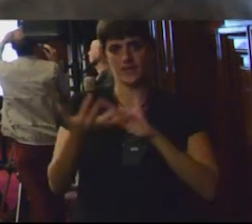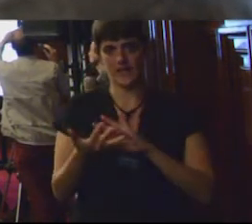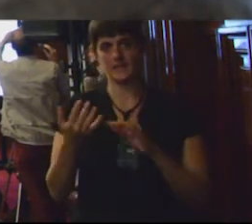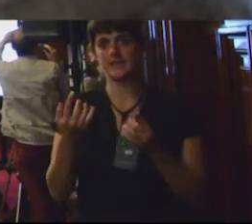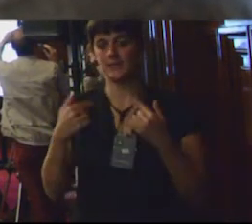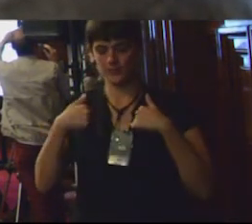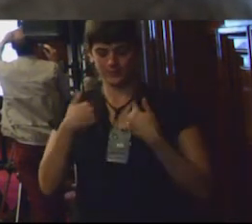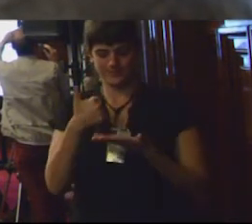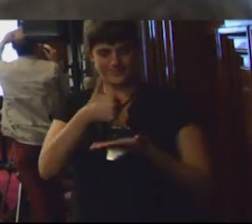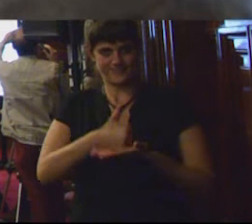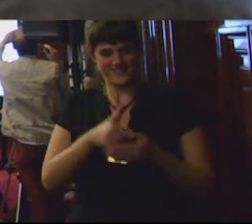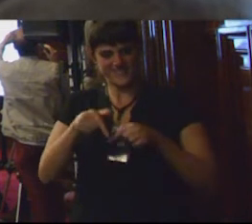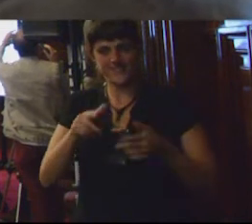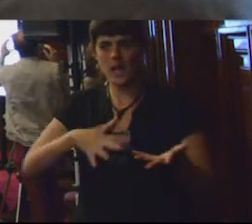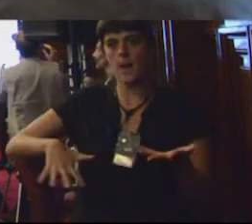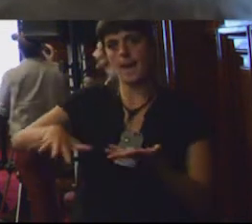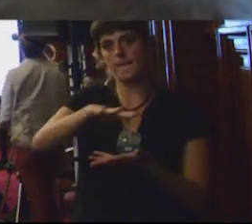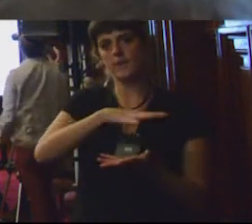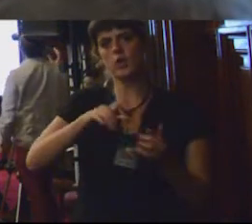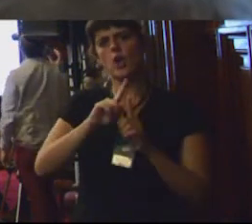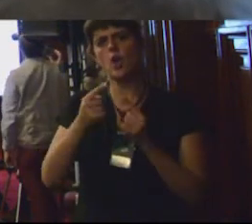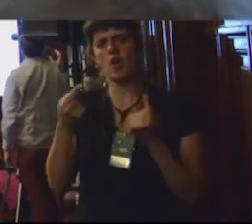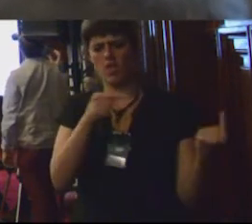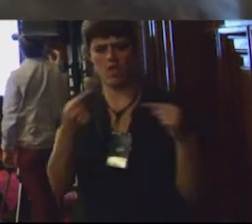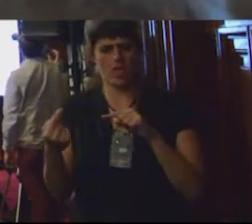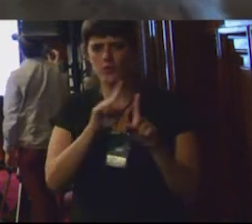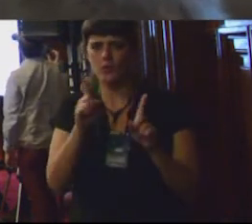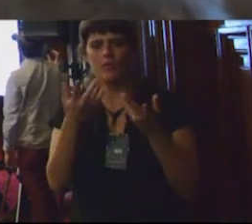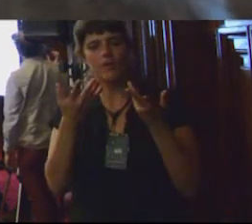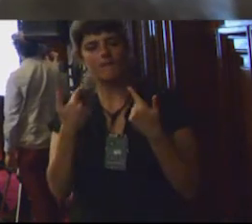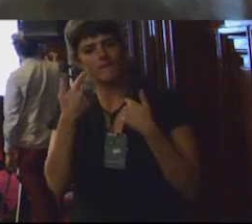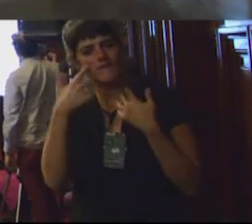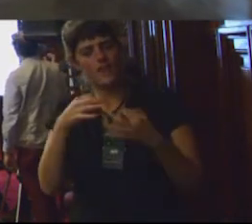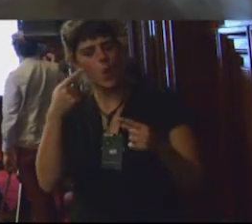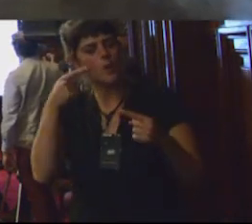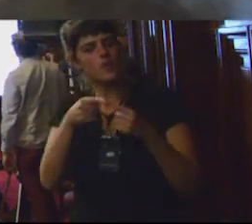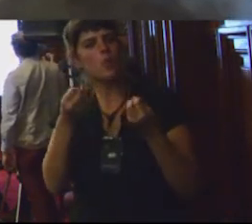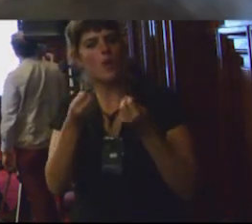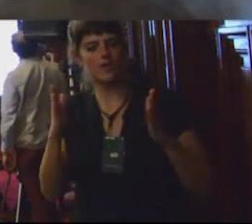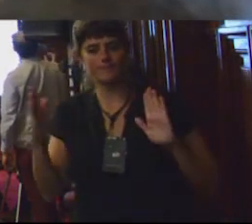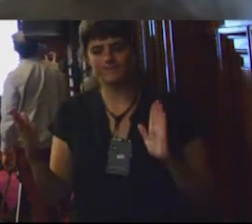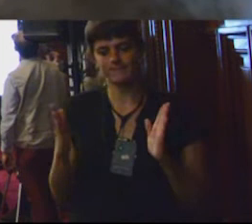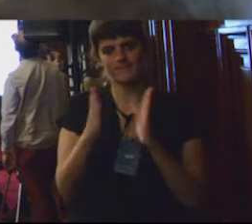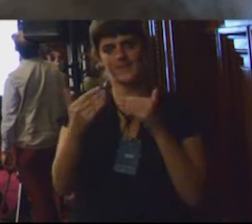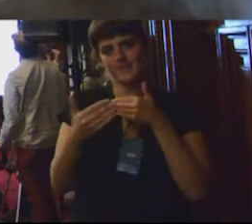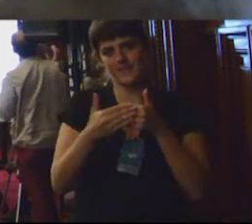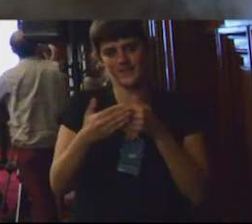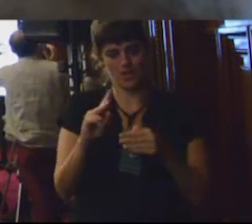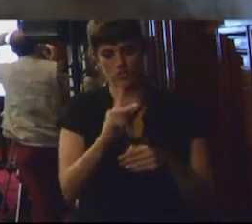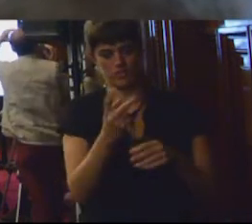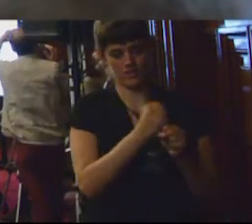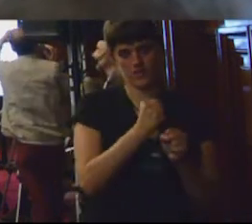ámbito contencioso, sino un ámbito que intenta acercar a las partes y generar diálogos, ponerme a disposición en ese